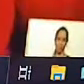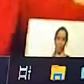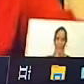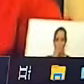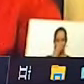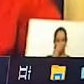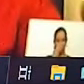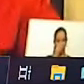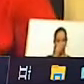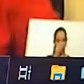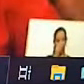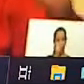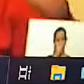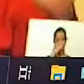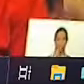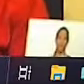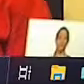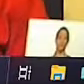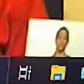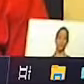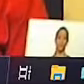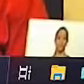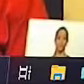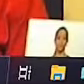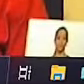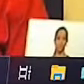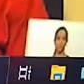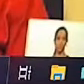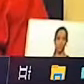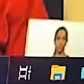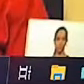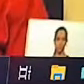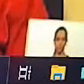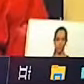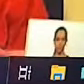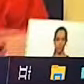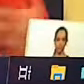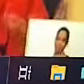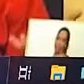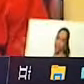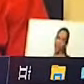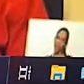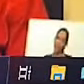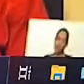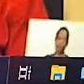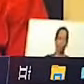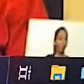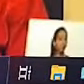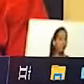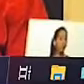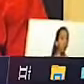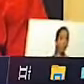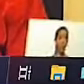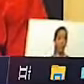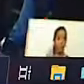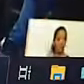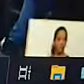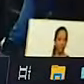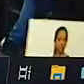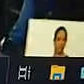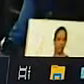la oposición el martes y sobre todo esa ya unas horas que también hay un guayabo por ahí atravesado. Chávez,